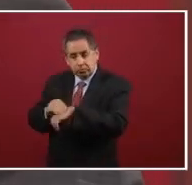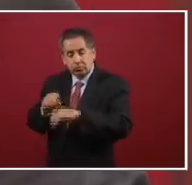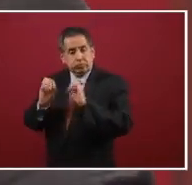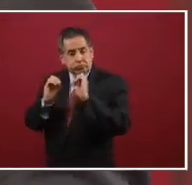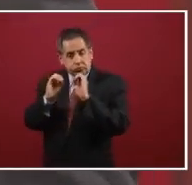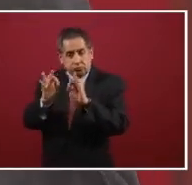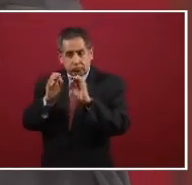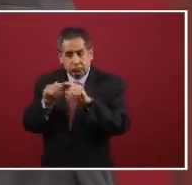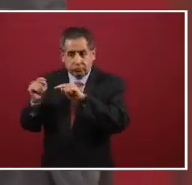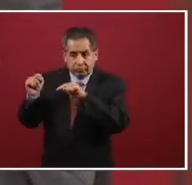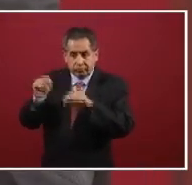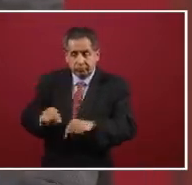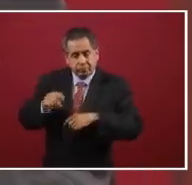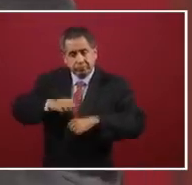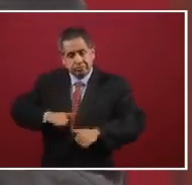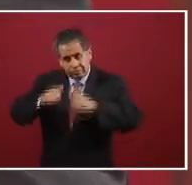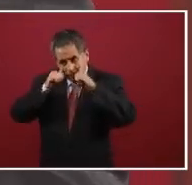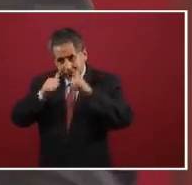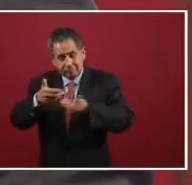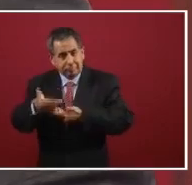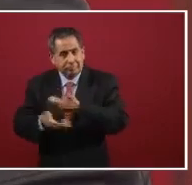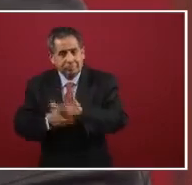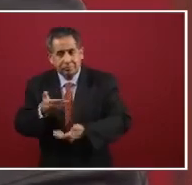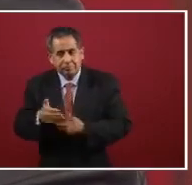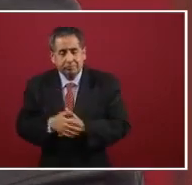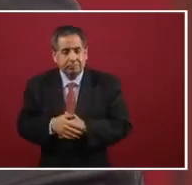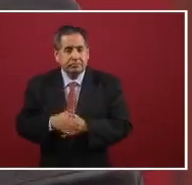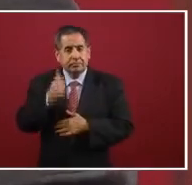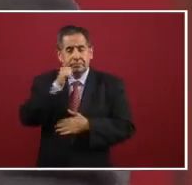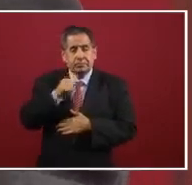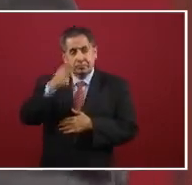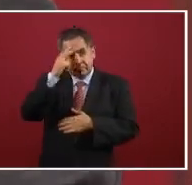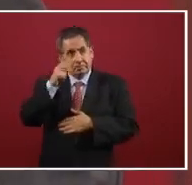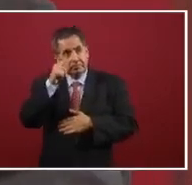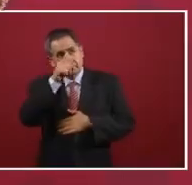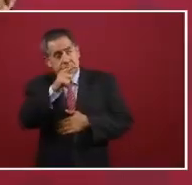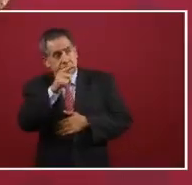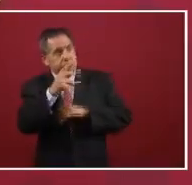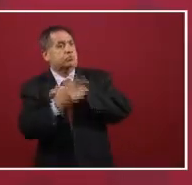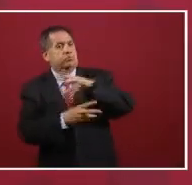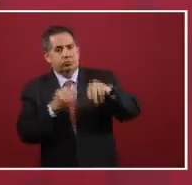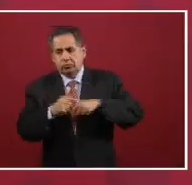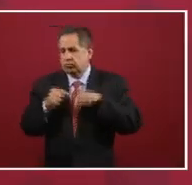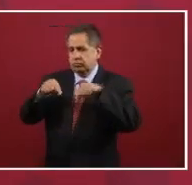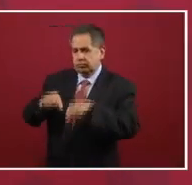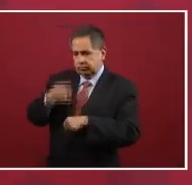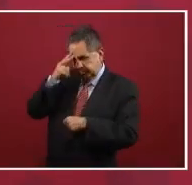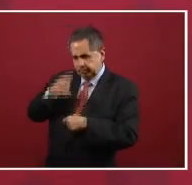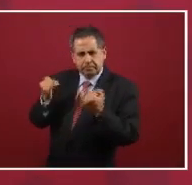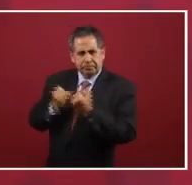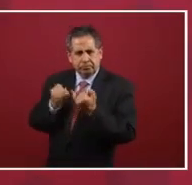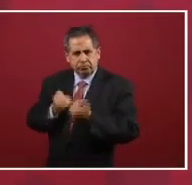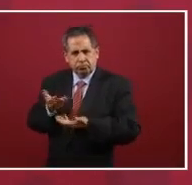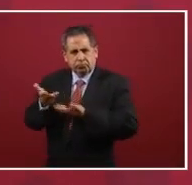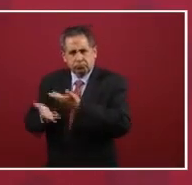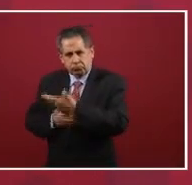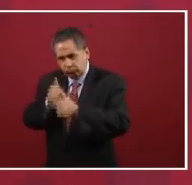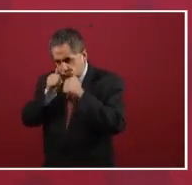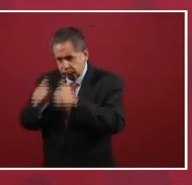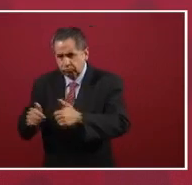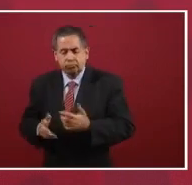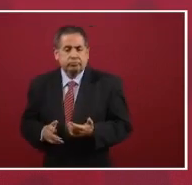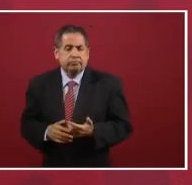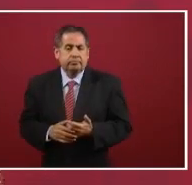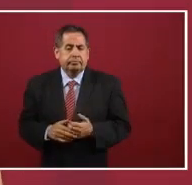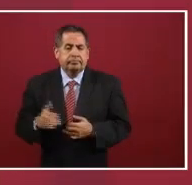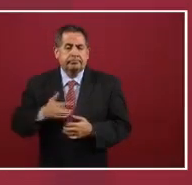las personas tengan una atención lo mejor posible. Lo que siempre ha pedido México en Estados Unidos lo tenemos que hacer en México. Pero la posición de México es,